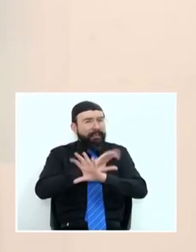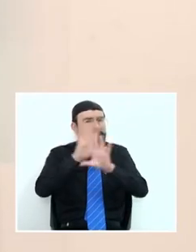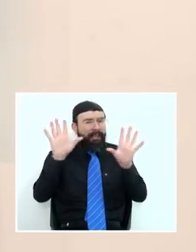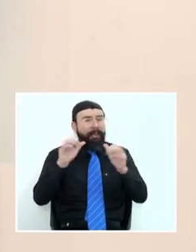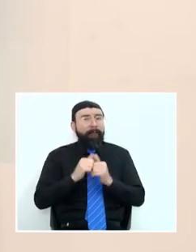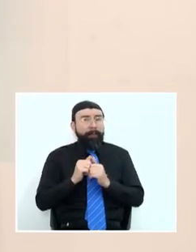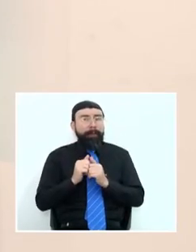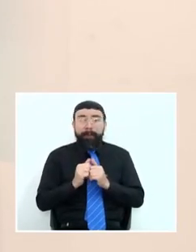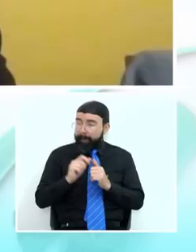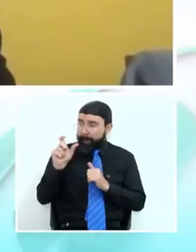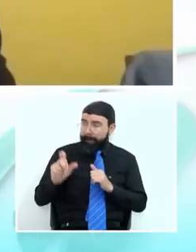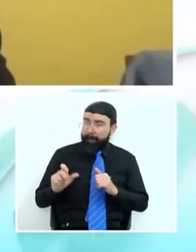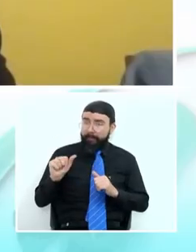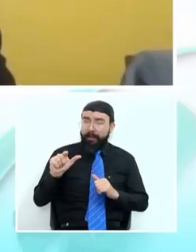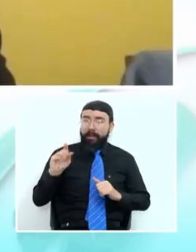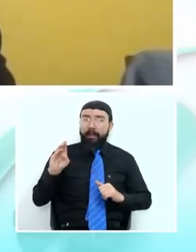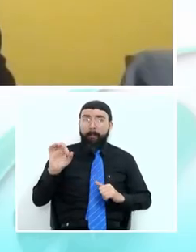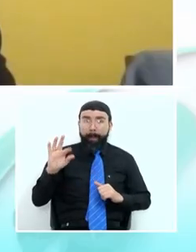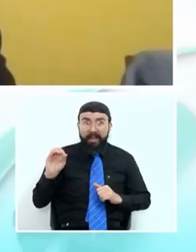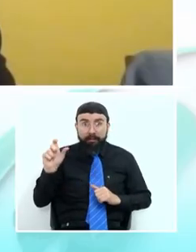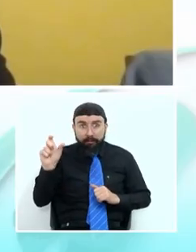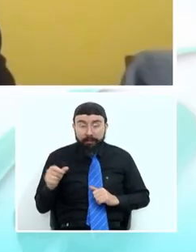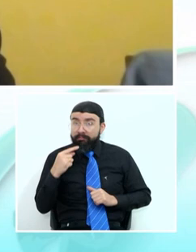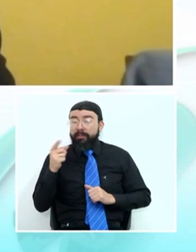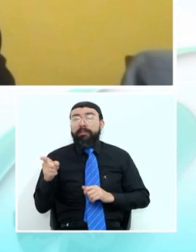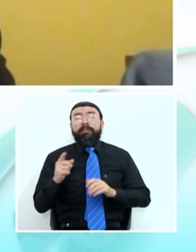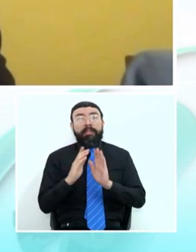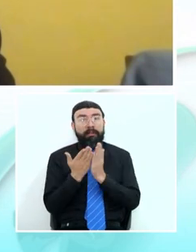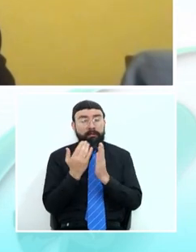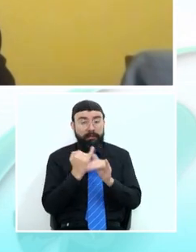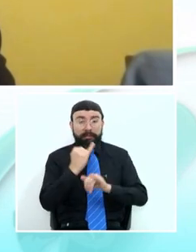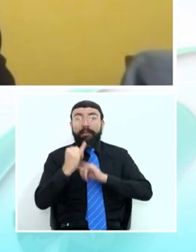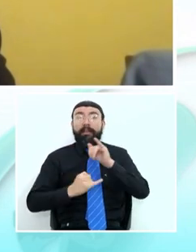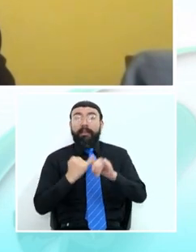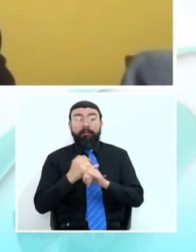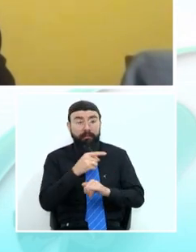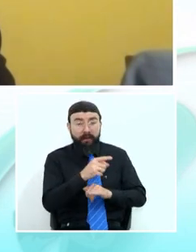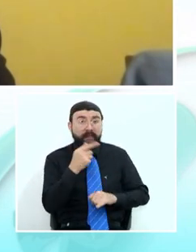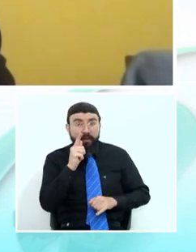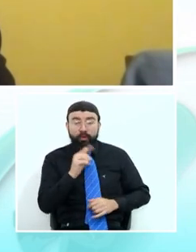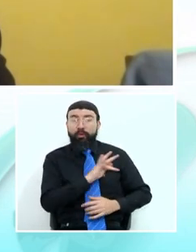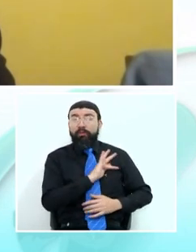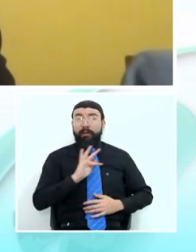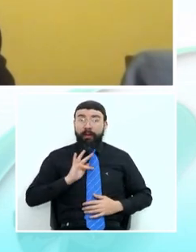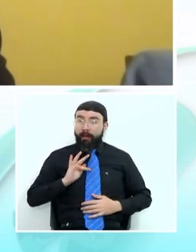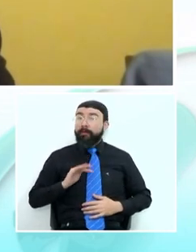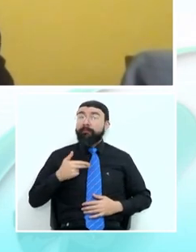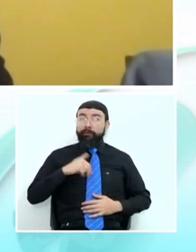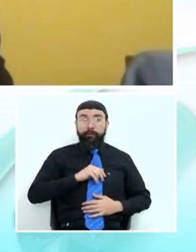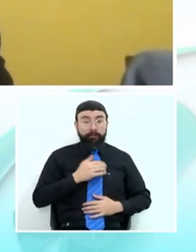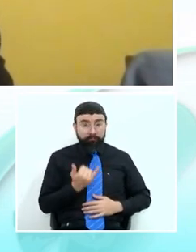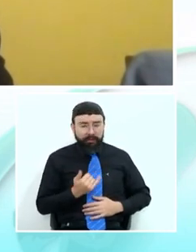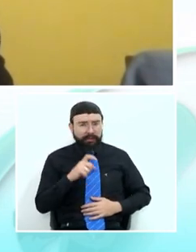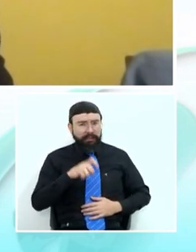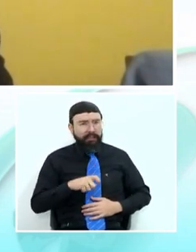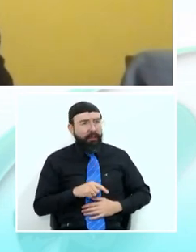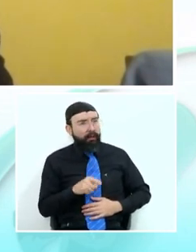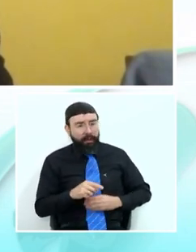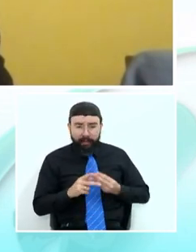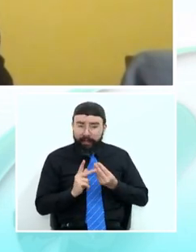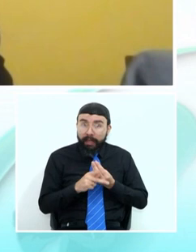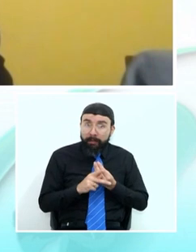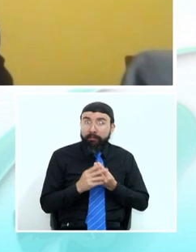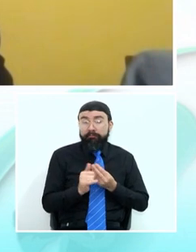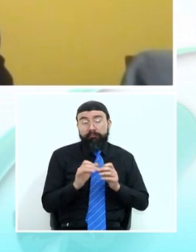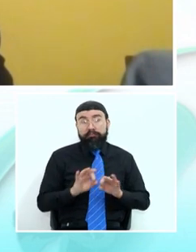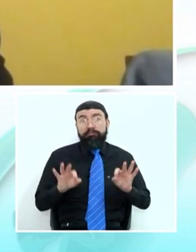Ronald Morales, autor de los famosos libros internacionales de frutoterapia, para que nosotros tengamos esas herramientas importantes. Mire,